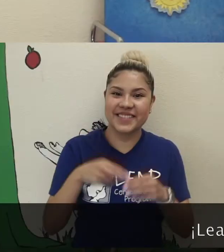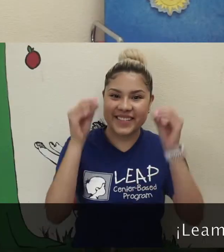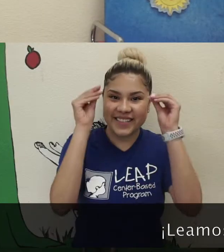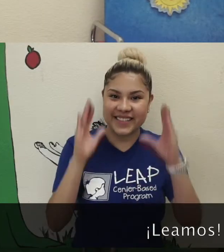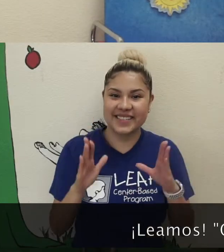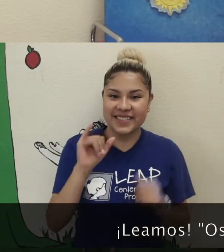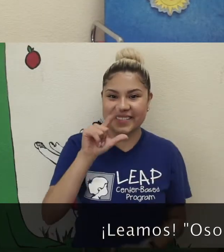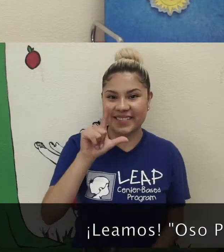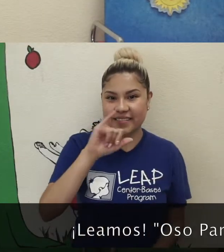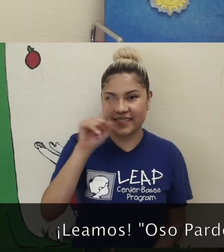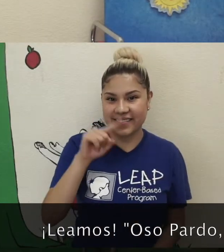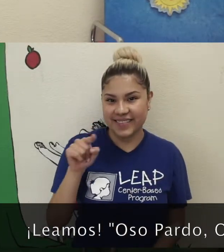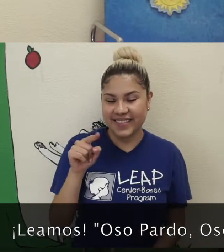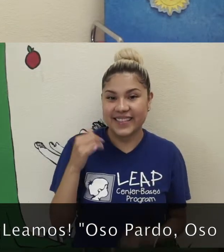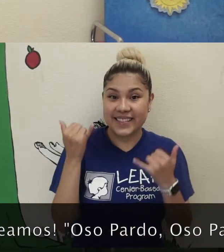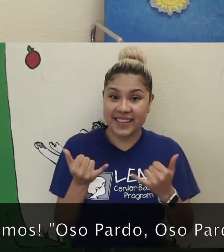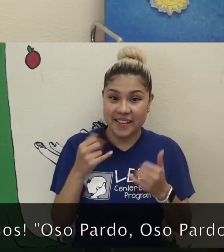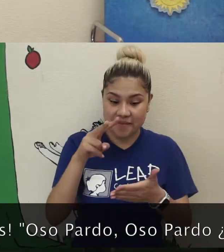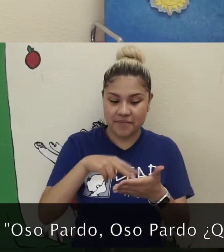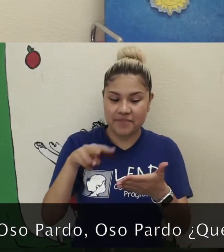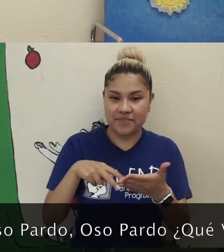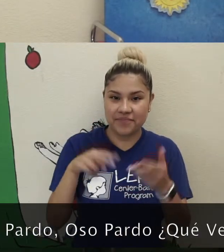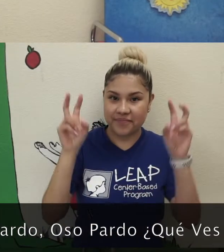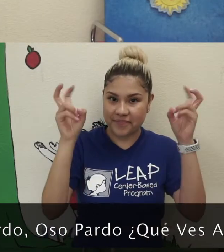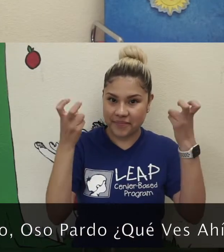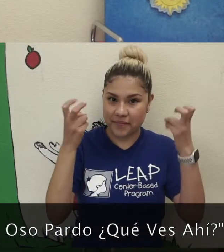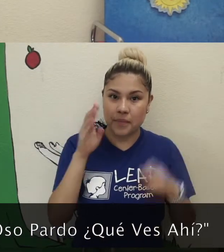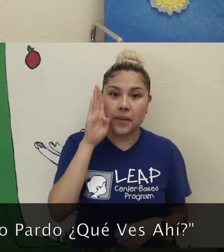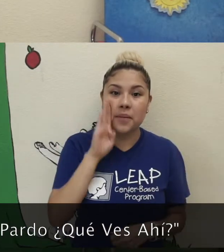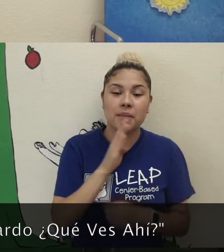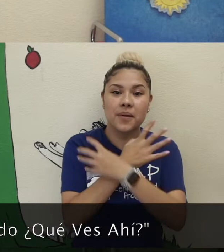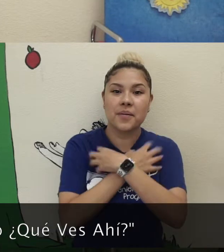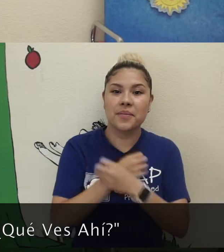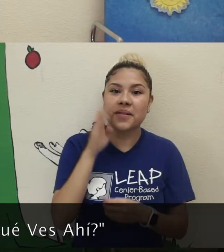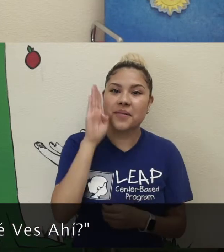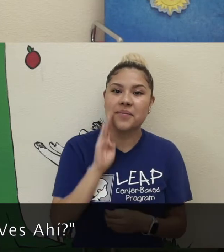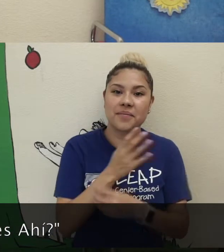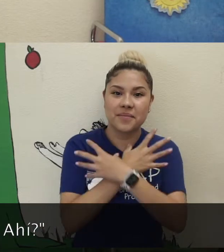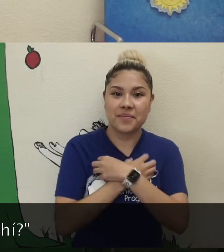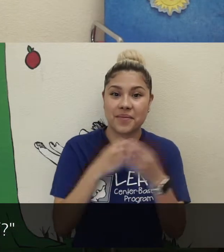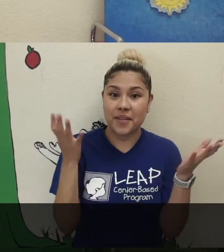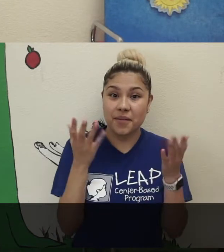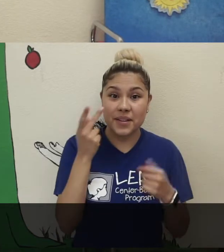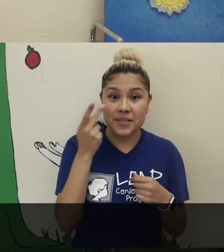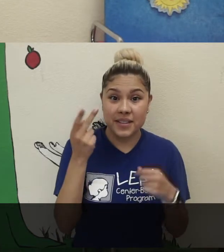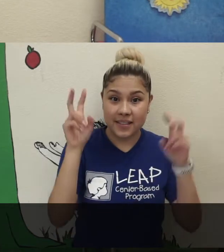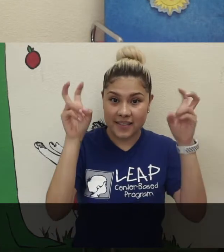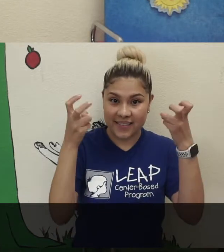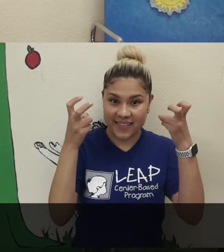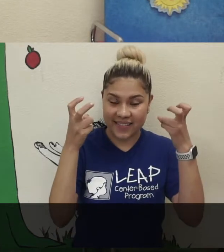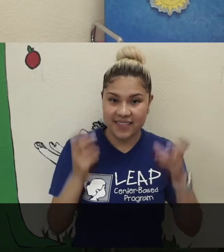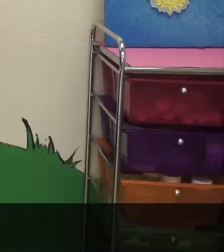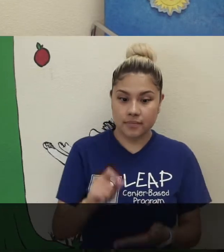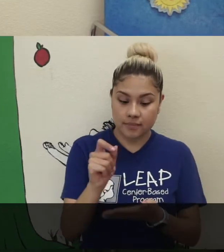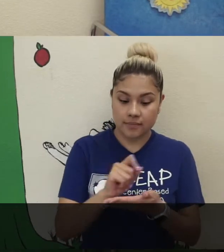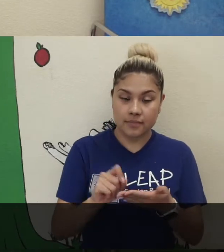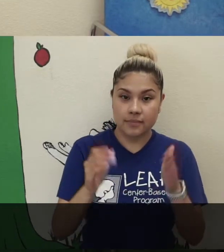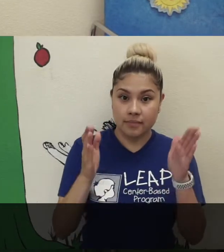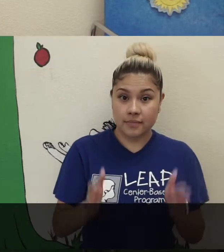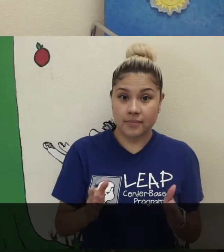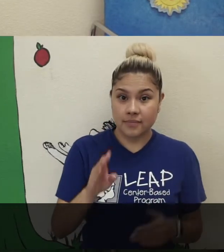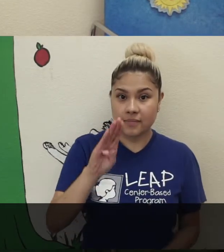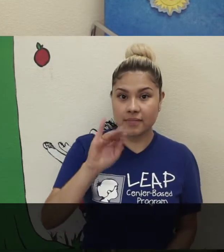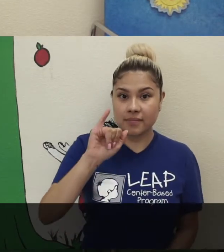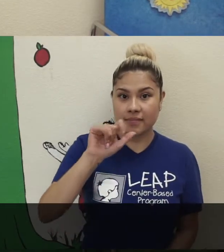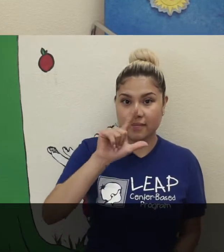Hola, soy la maestra Elizabeth. Hoy vamos a estar leyendo Oso Pardo, que ves allí, por Bill Martin Jr.,